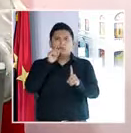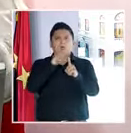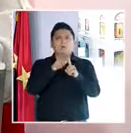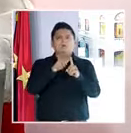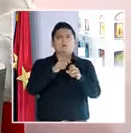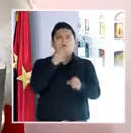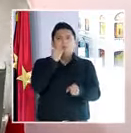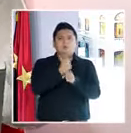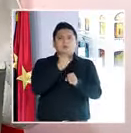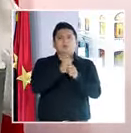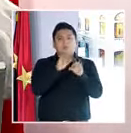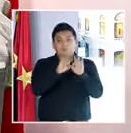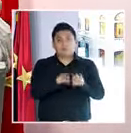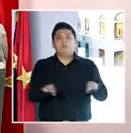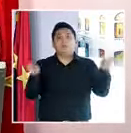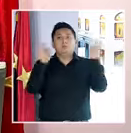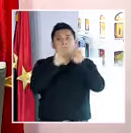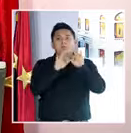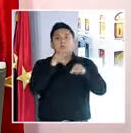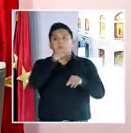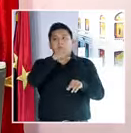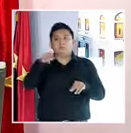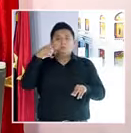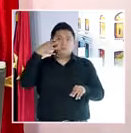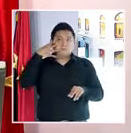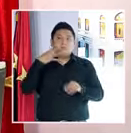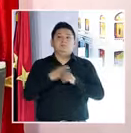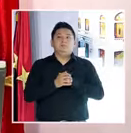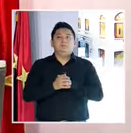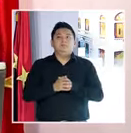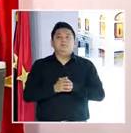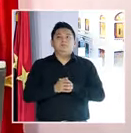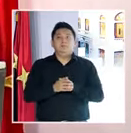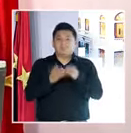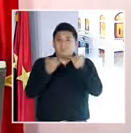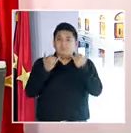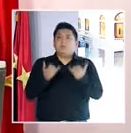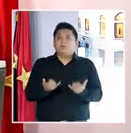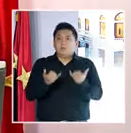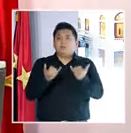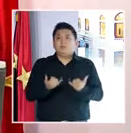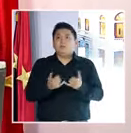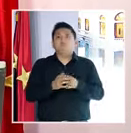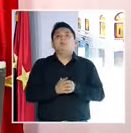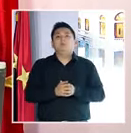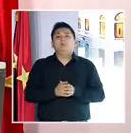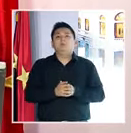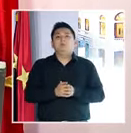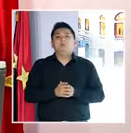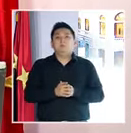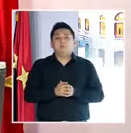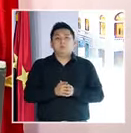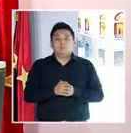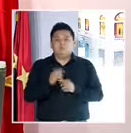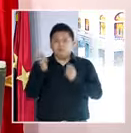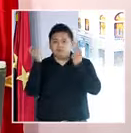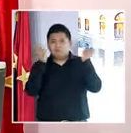obras tan importantes para los nortesantanderianos. Aquí están, en este eje